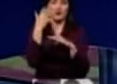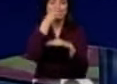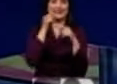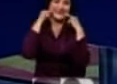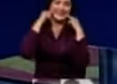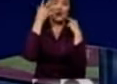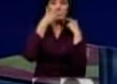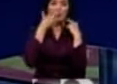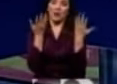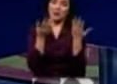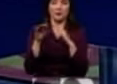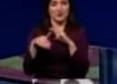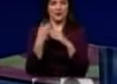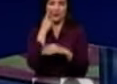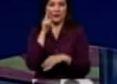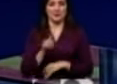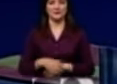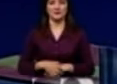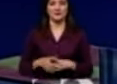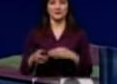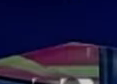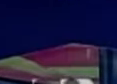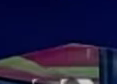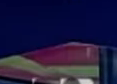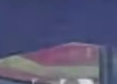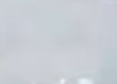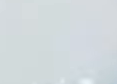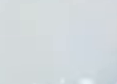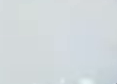bien. Bueno, vamos a la pausa y enseguida volvemos con más información.